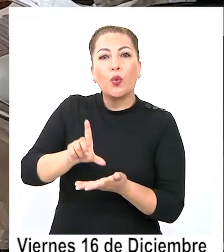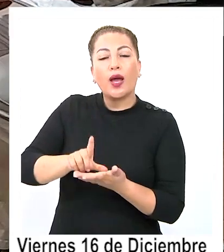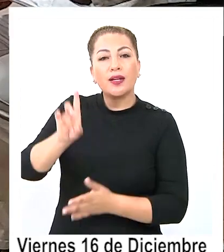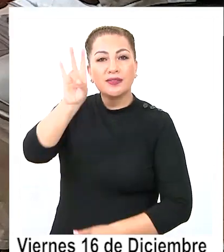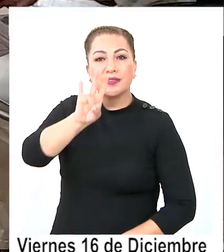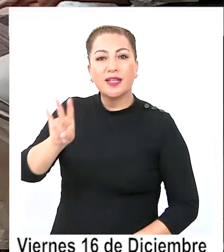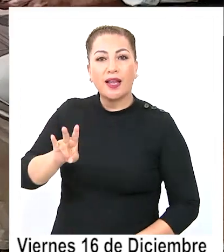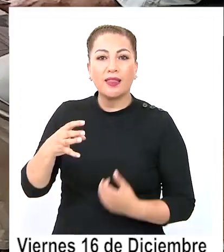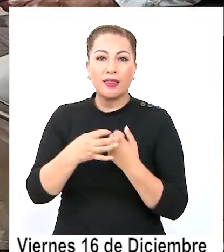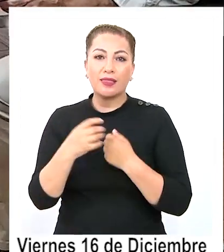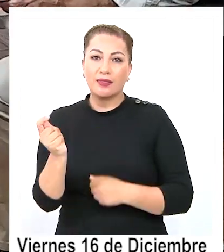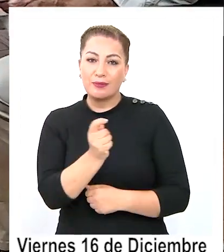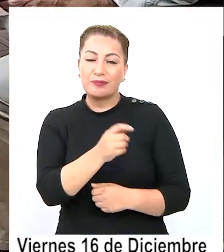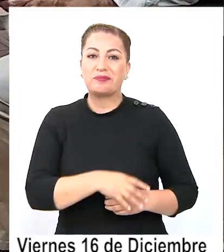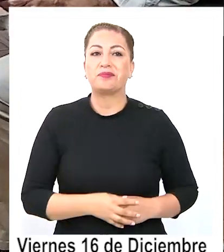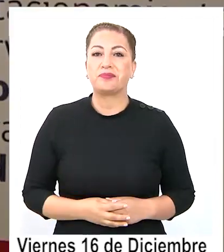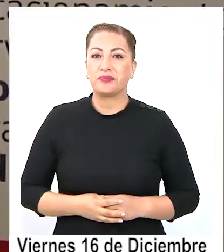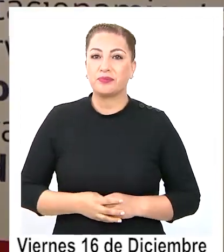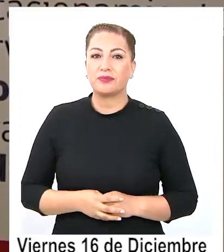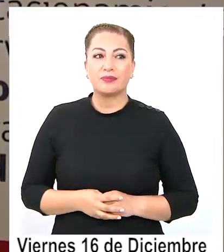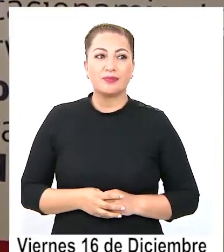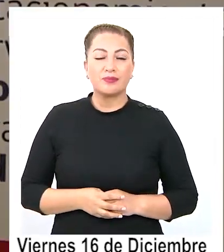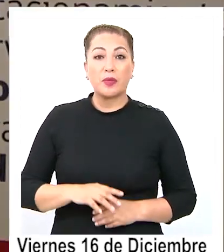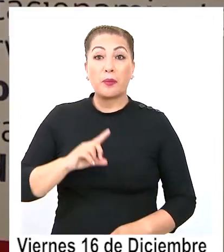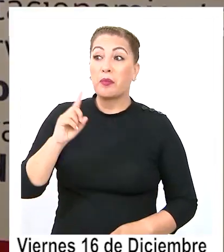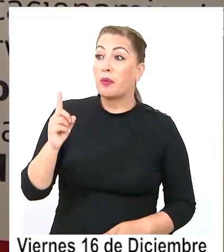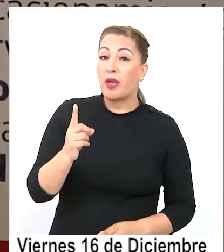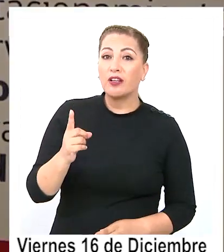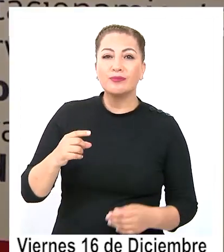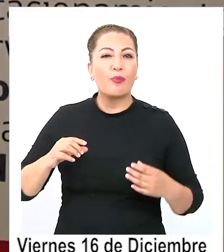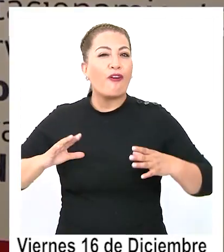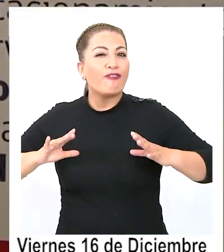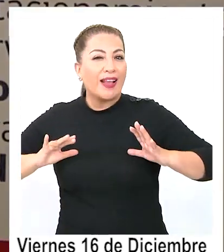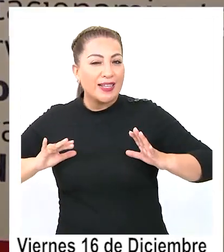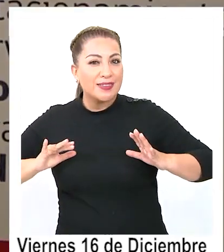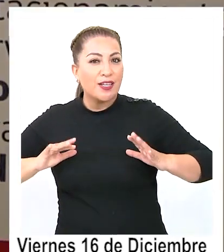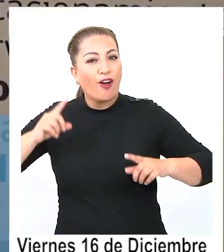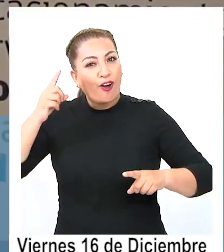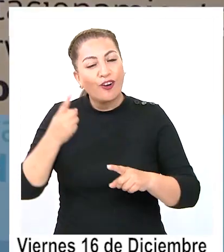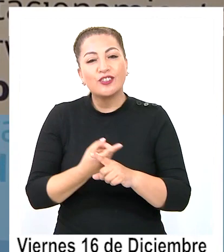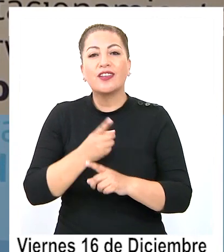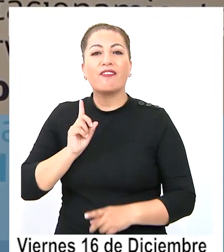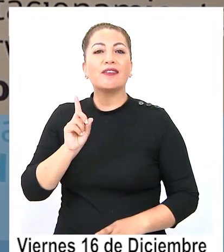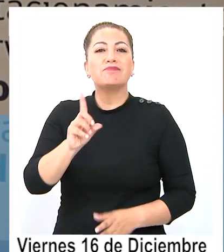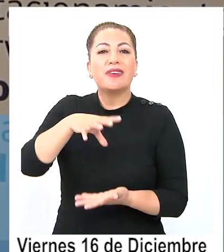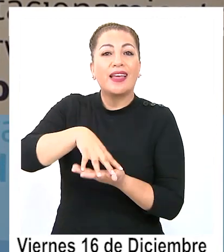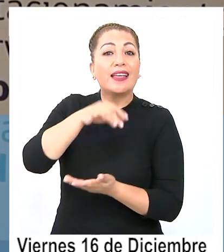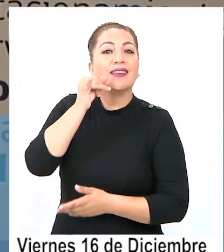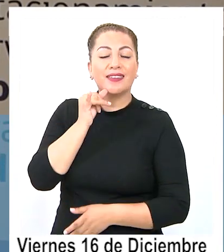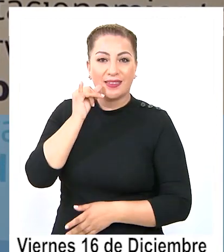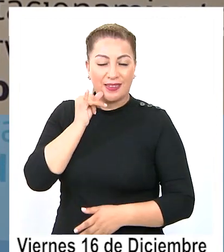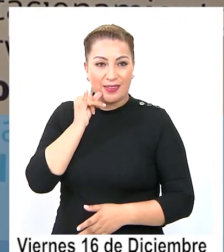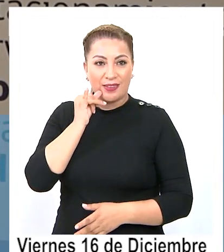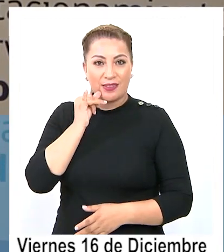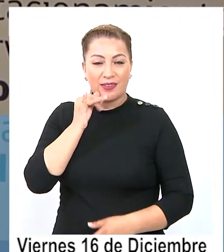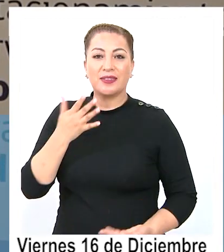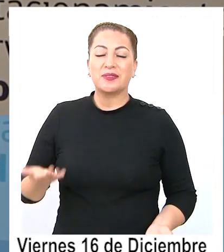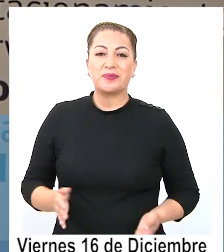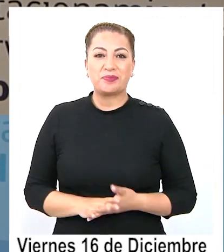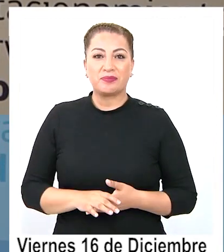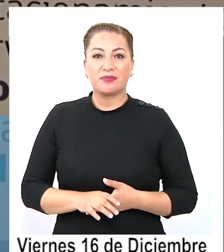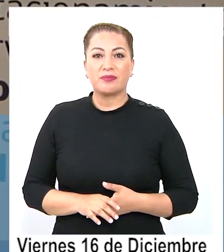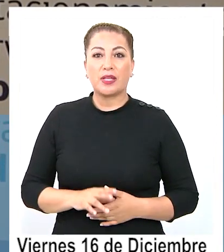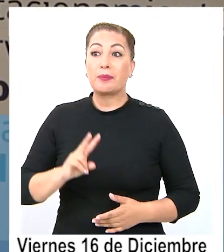Senadis regional. Primero estoy muy feliz de poder estar de nuevo en Iquique, en mi